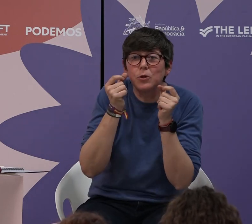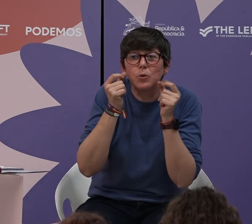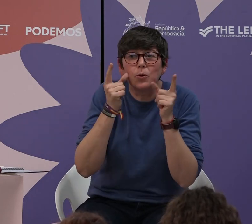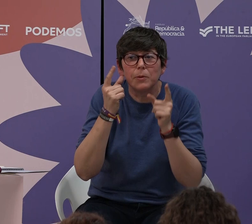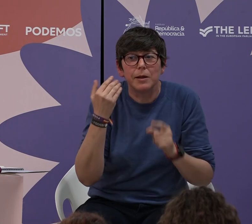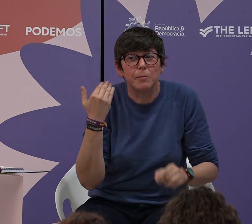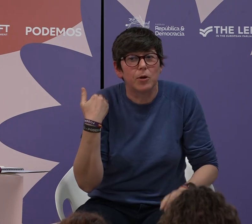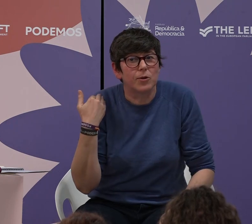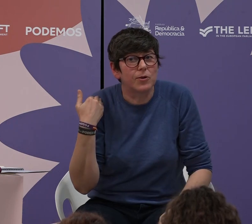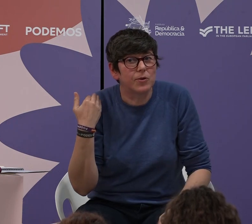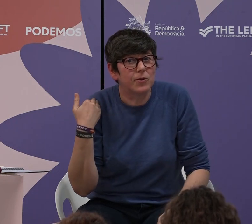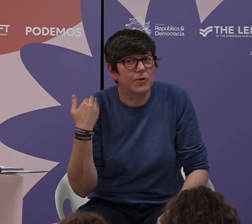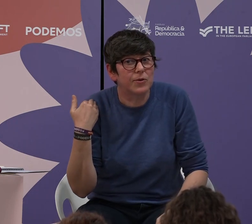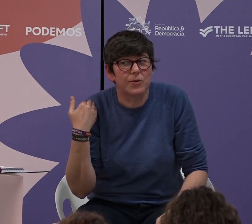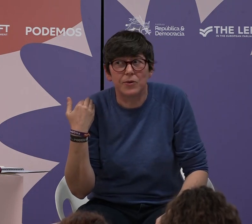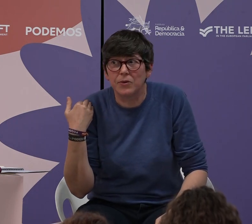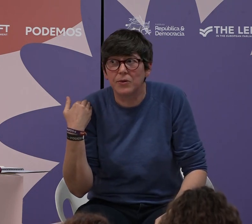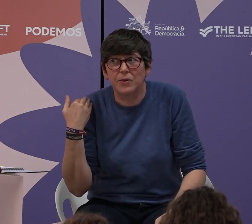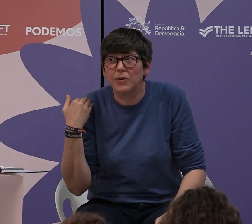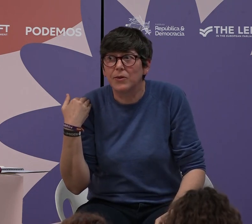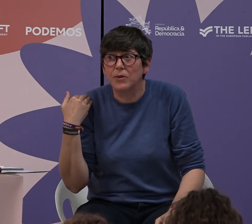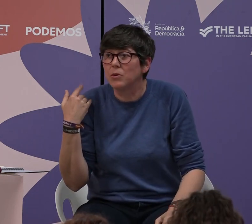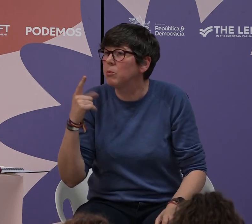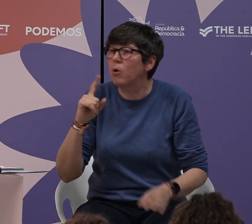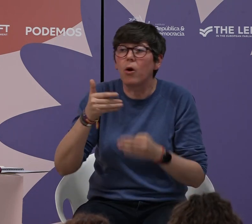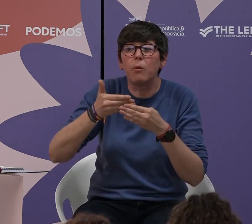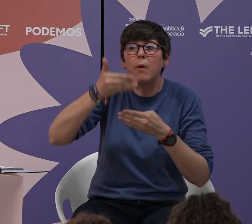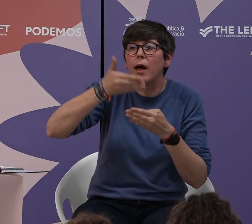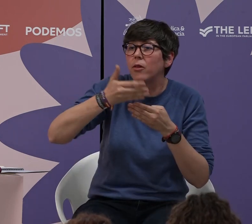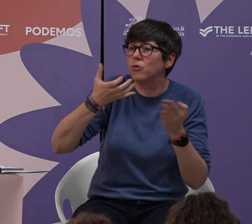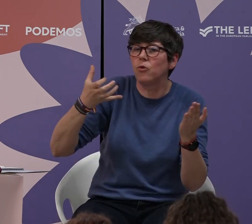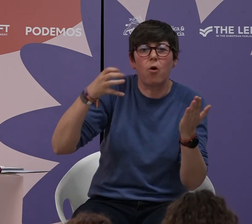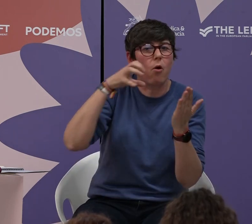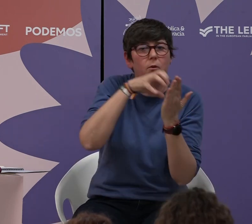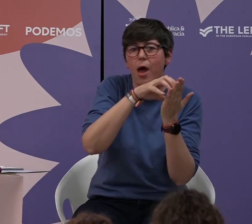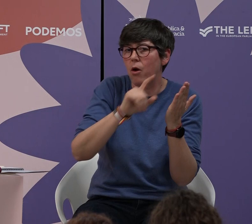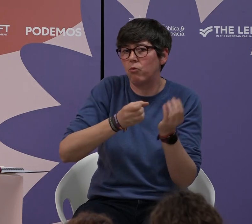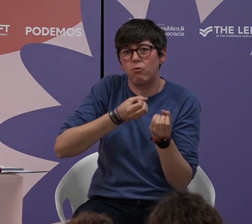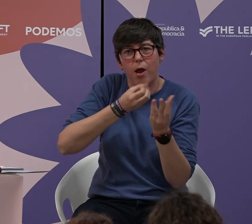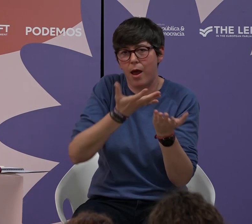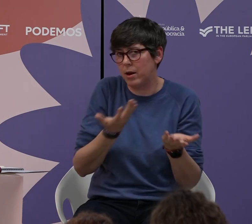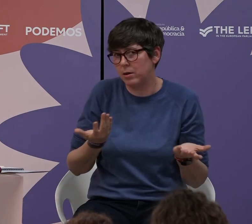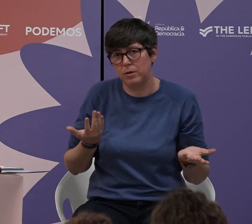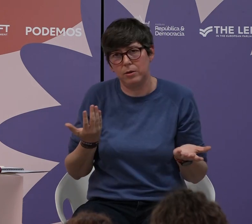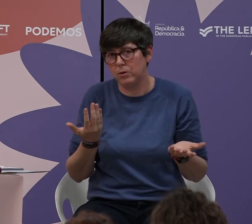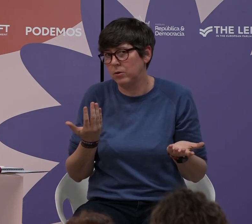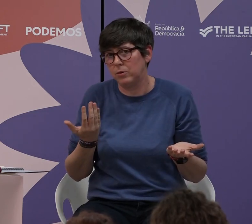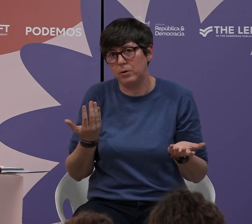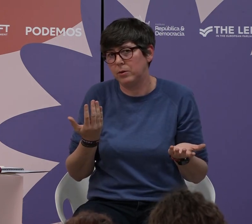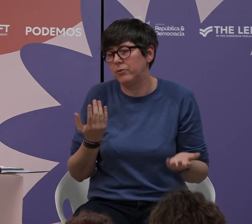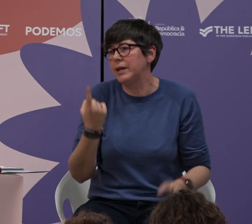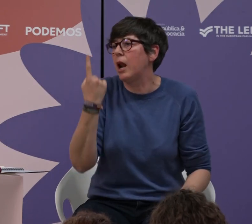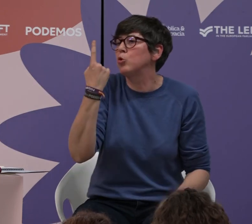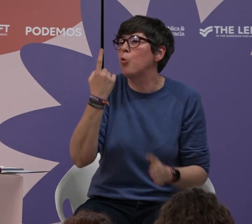no se olviden y esto lo hemos descubierto hace poco pero por qué Porque los medios de comunicación no